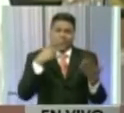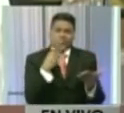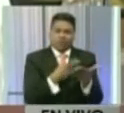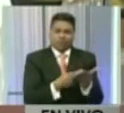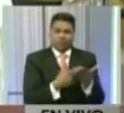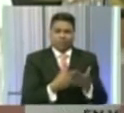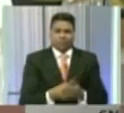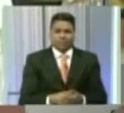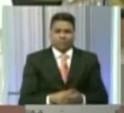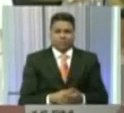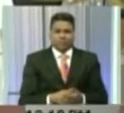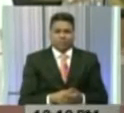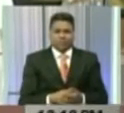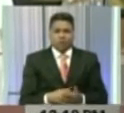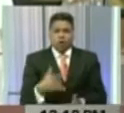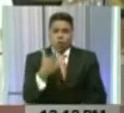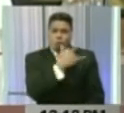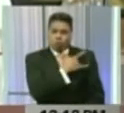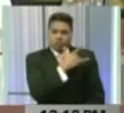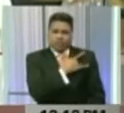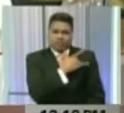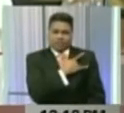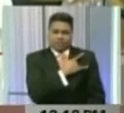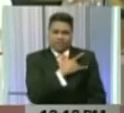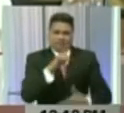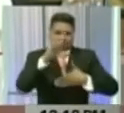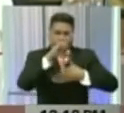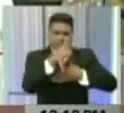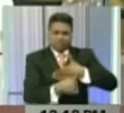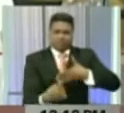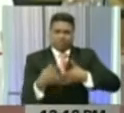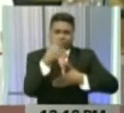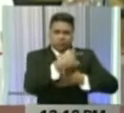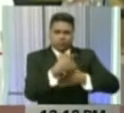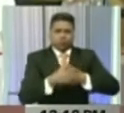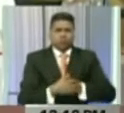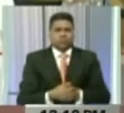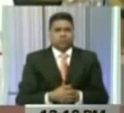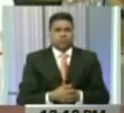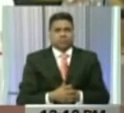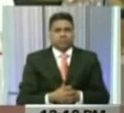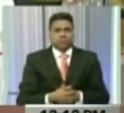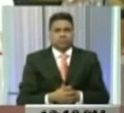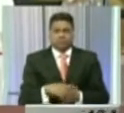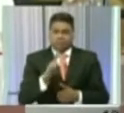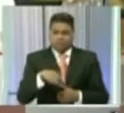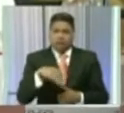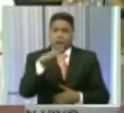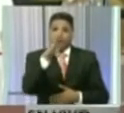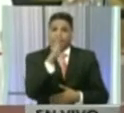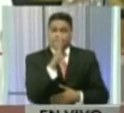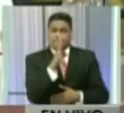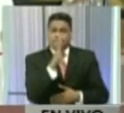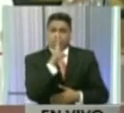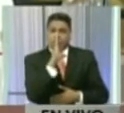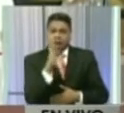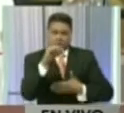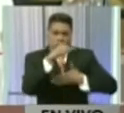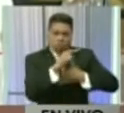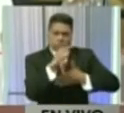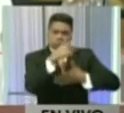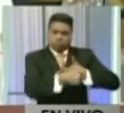¿verdad?, la Universidad del Sur. Chávez planteó el Banco del Sur en África, en la Unión Africana. Chávez